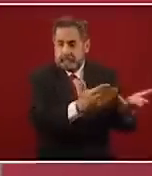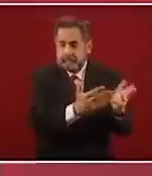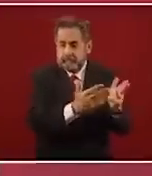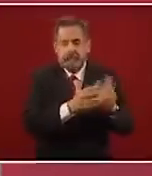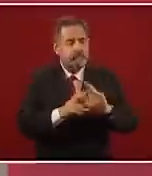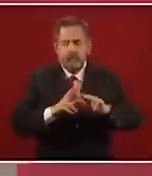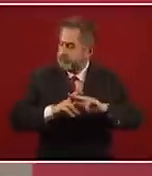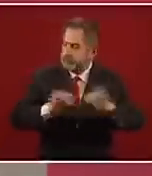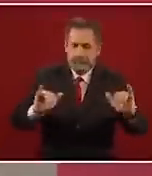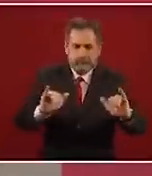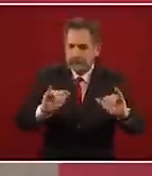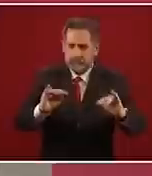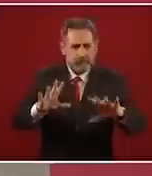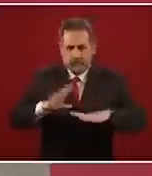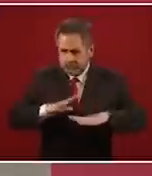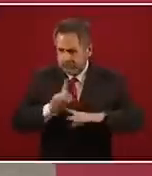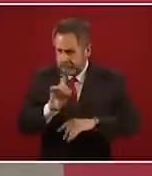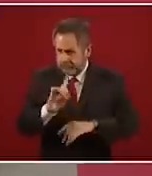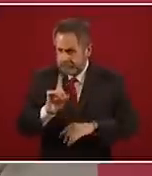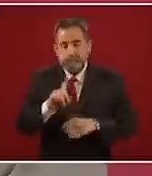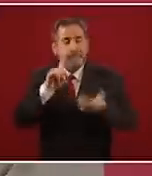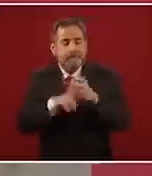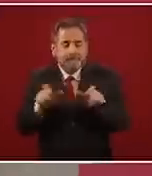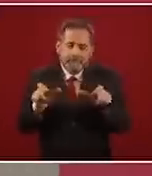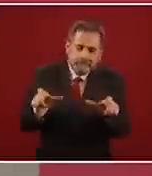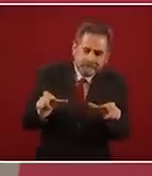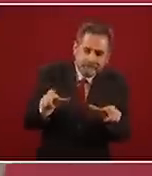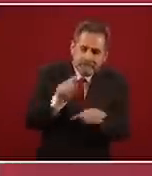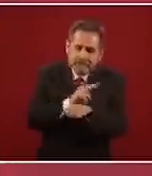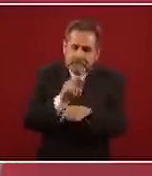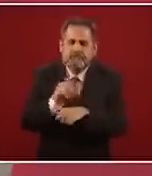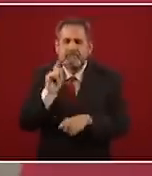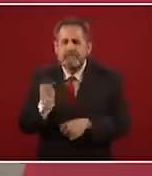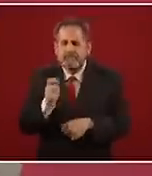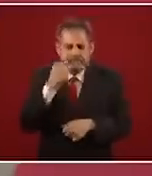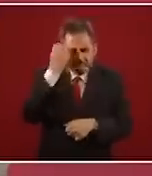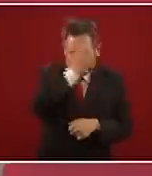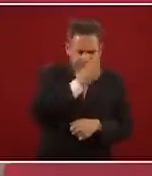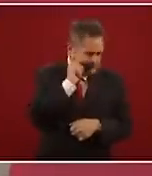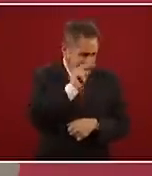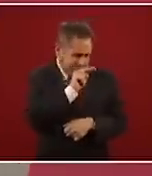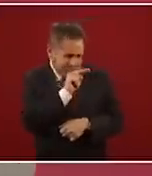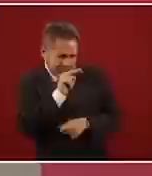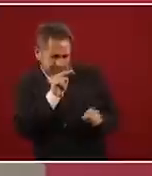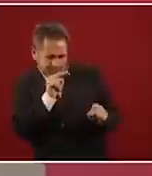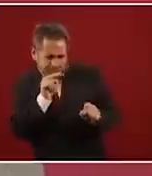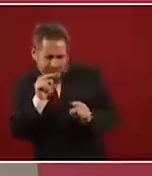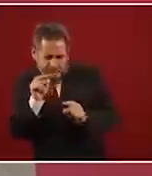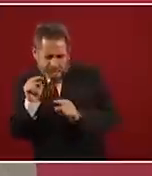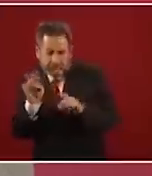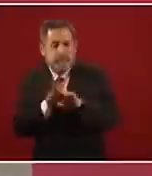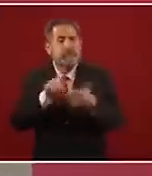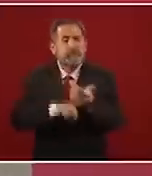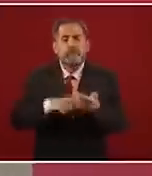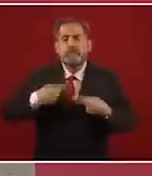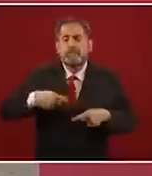de ninguna nacionalidad. El propósito de estos filtros es detectar de manera dirigida personas